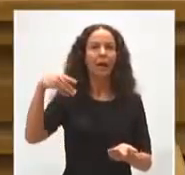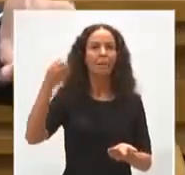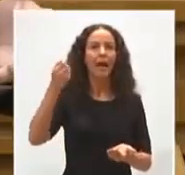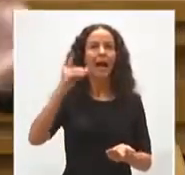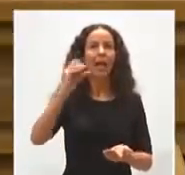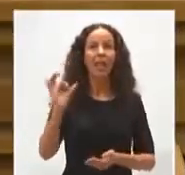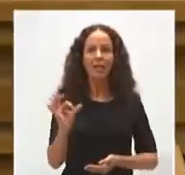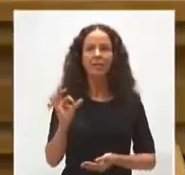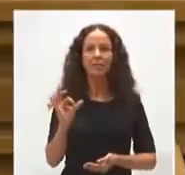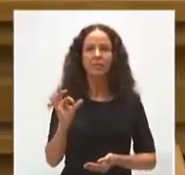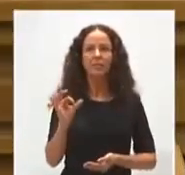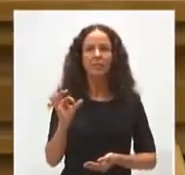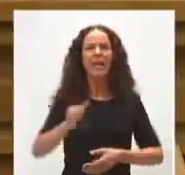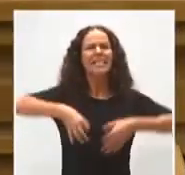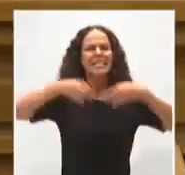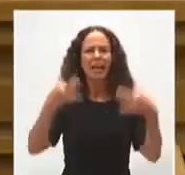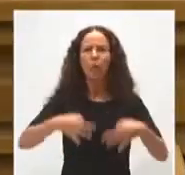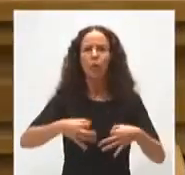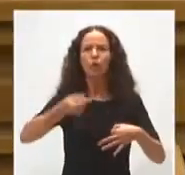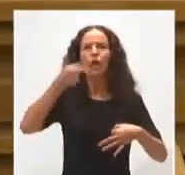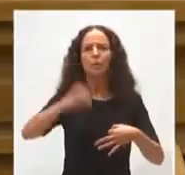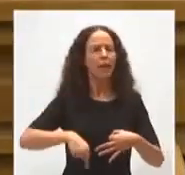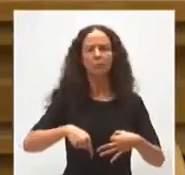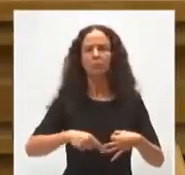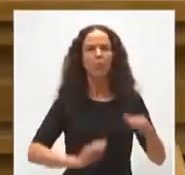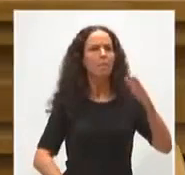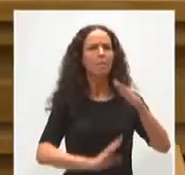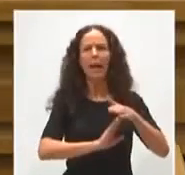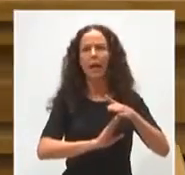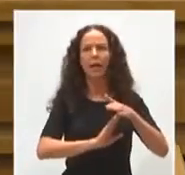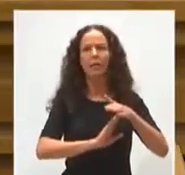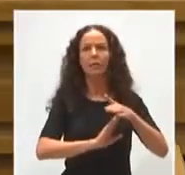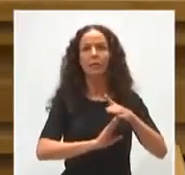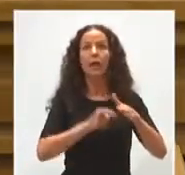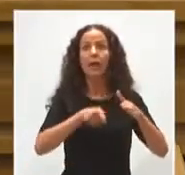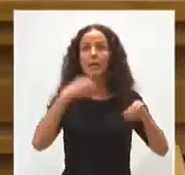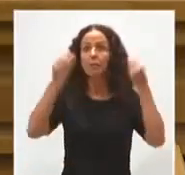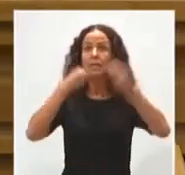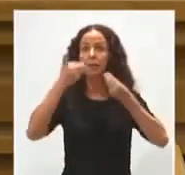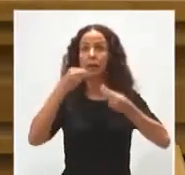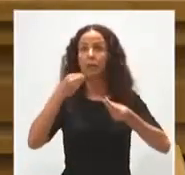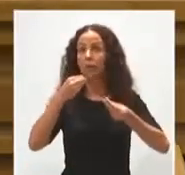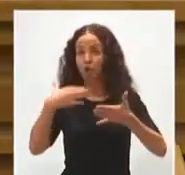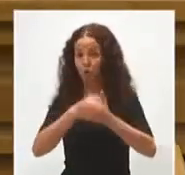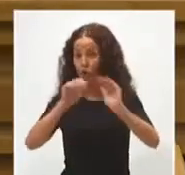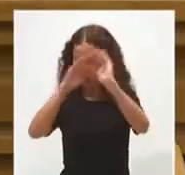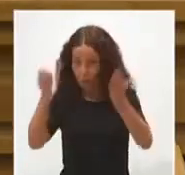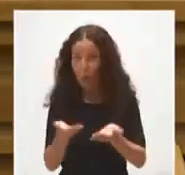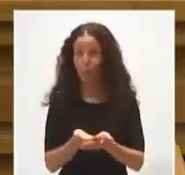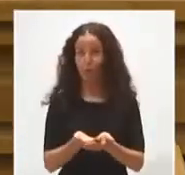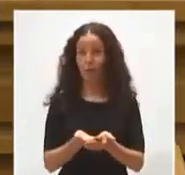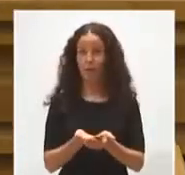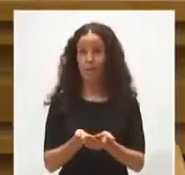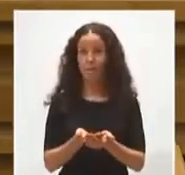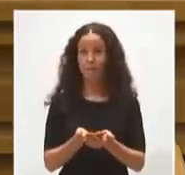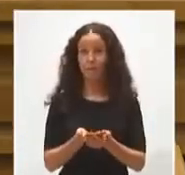tomada decisión en el gobierno de cortar por lo sano esta es la reflexión que además hizo el mundo entero - a